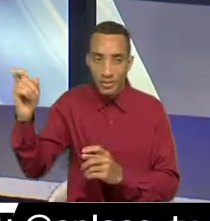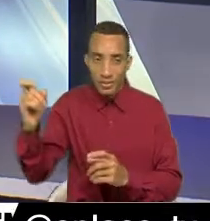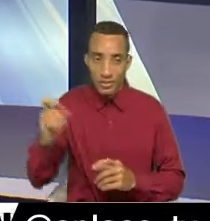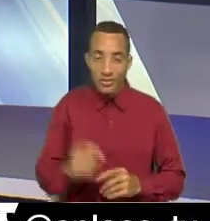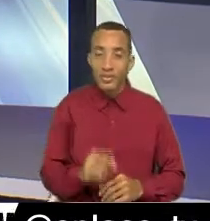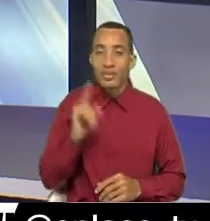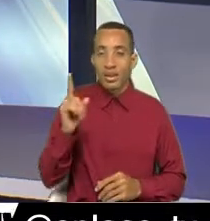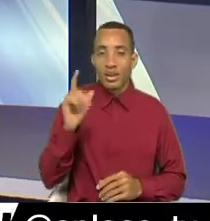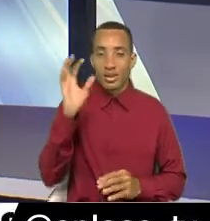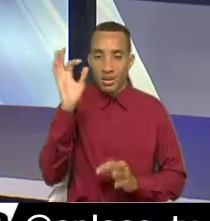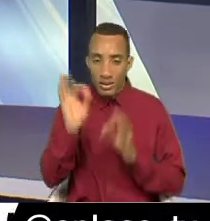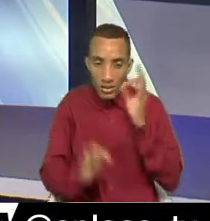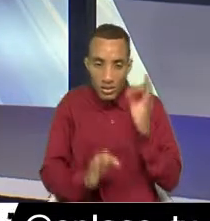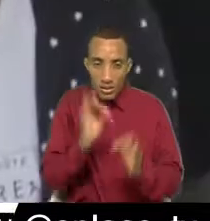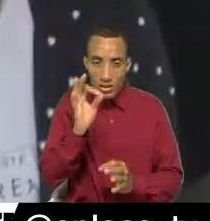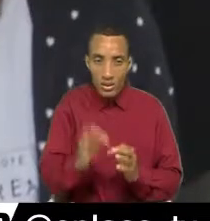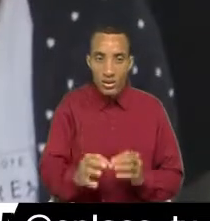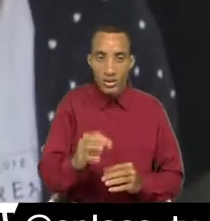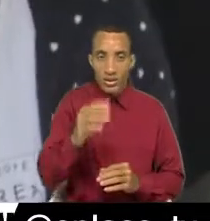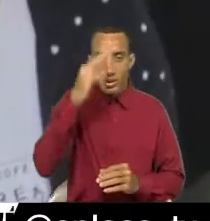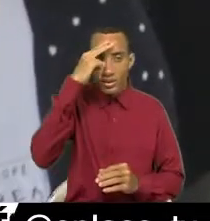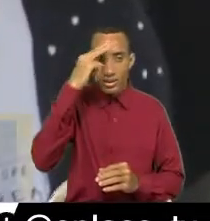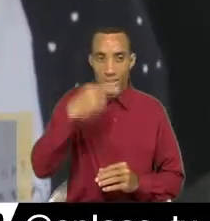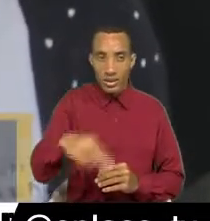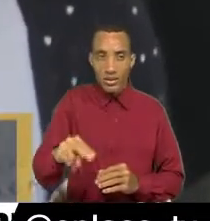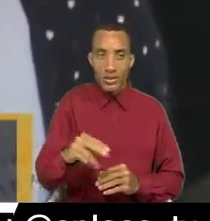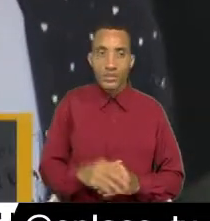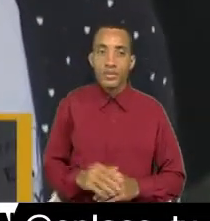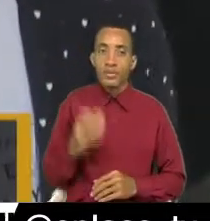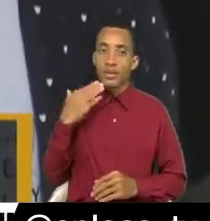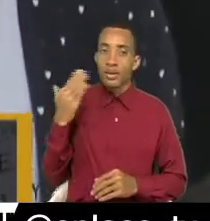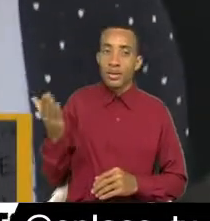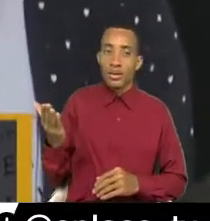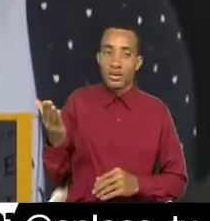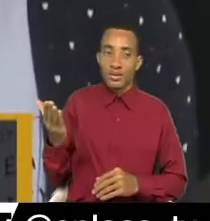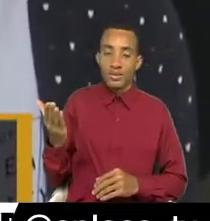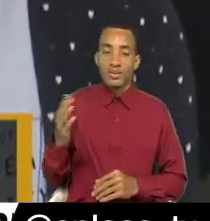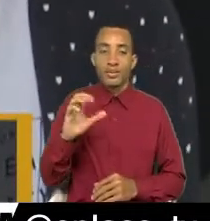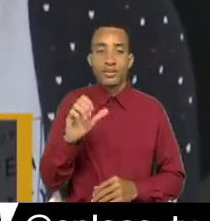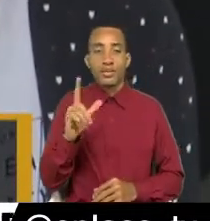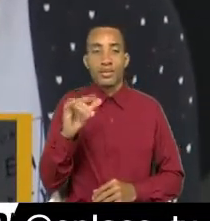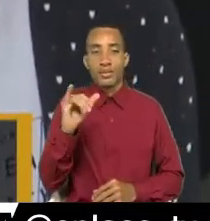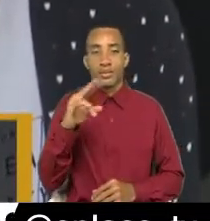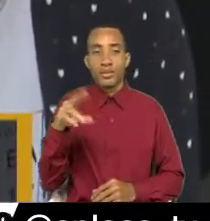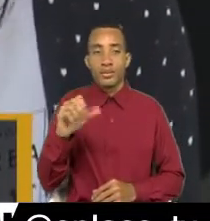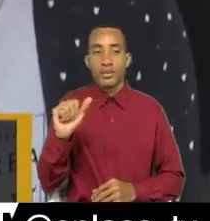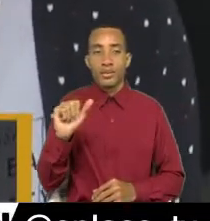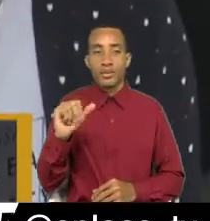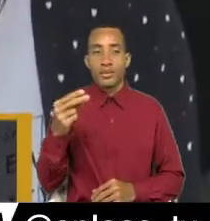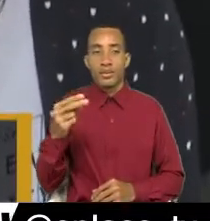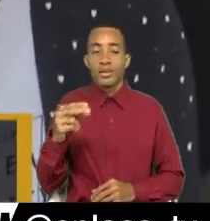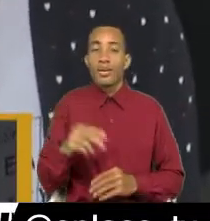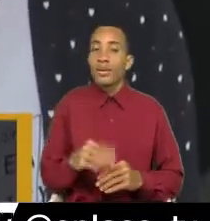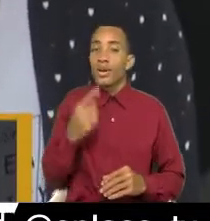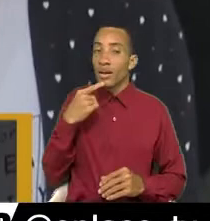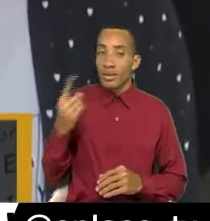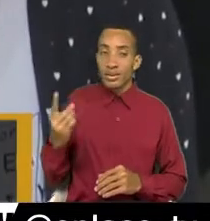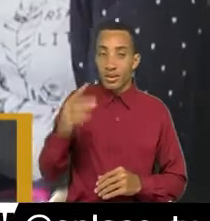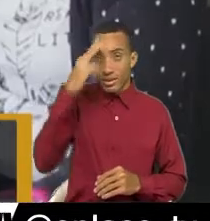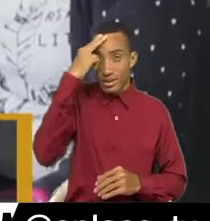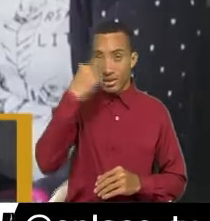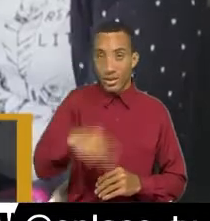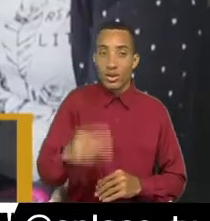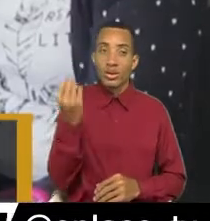que requiere su hijo. Ella es Elisa Martínez, una madre que solicita que su hijo de 13 años pueda ser atendido